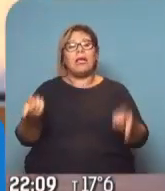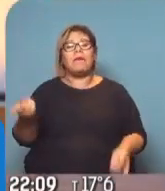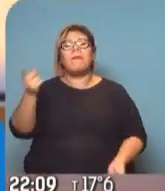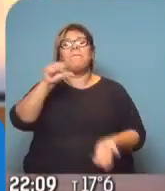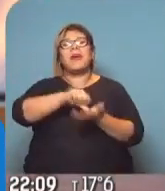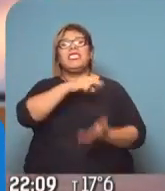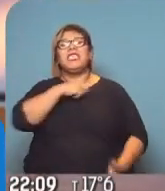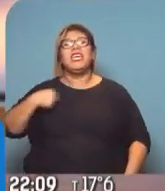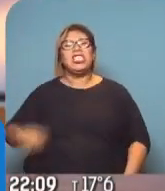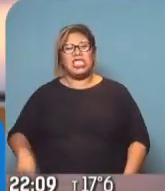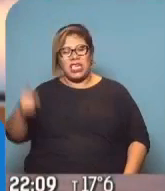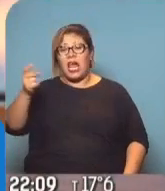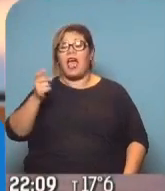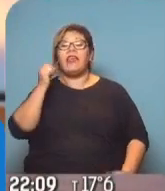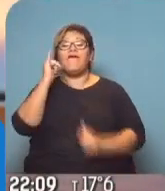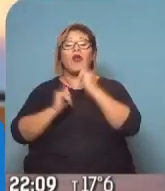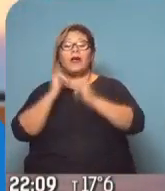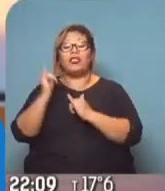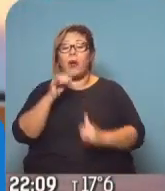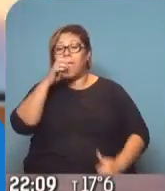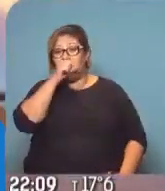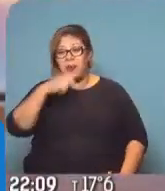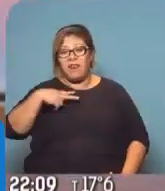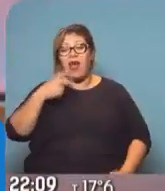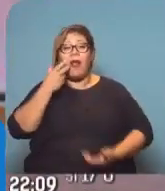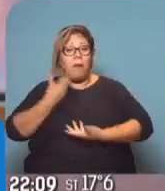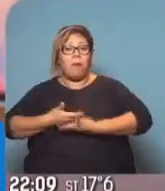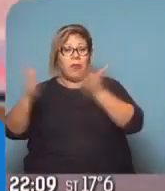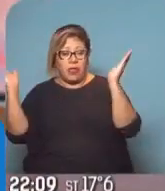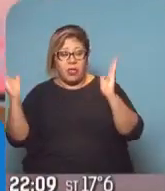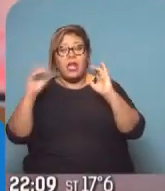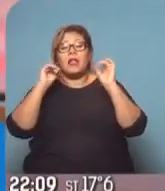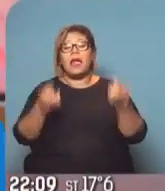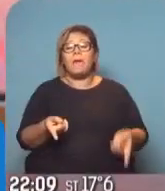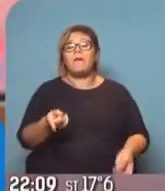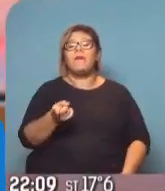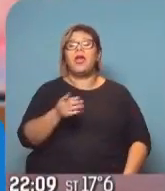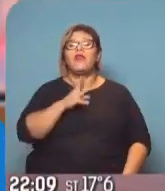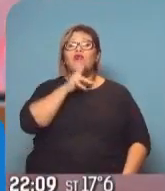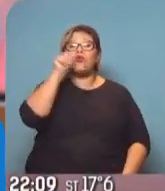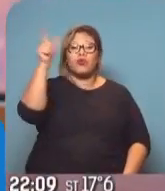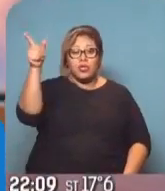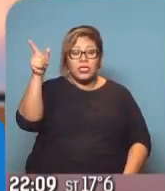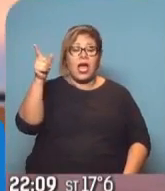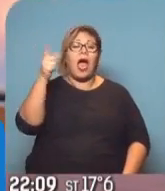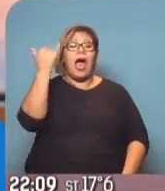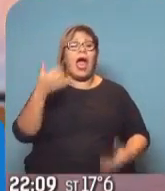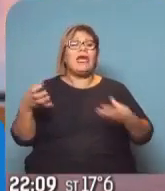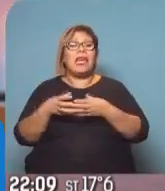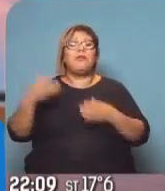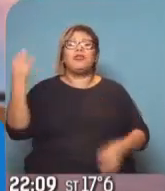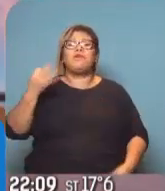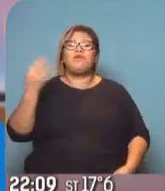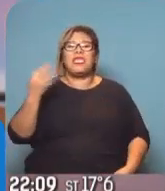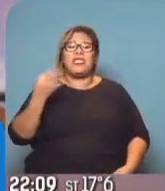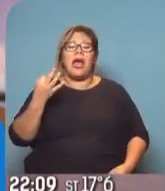en la embajada hizo 2 publicaciones muy importantes sobre Rusia, una sobre los equipos de hackeo que tiene Rusia y otra sobre los